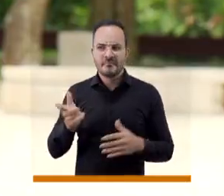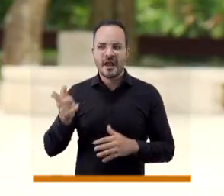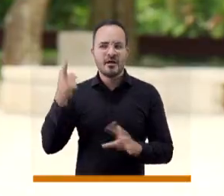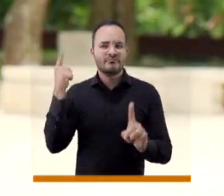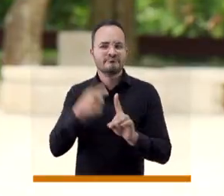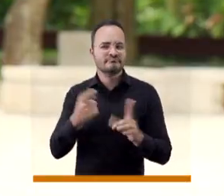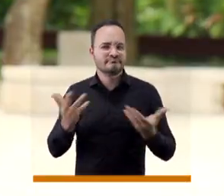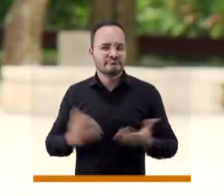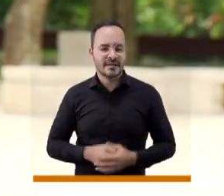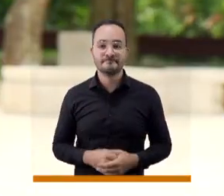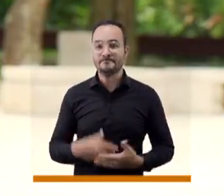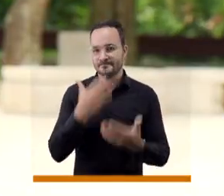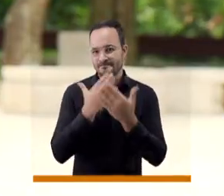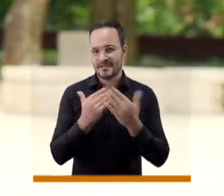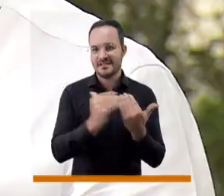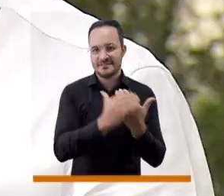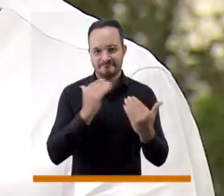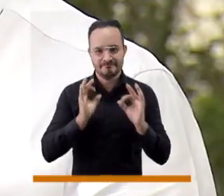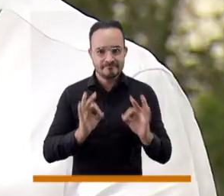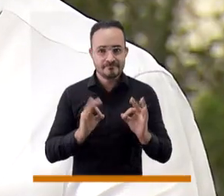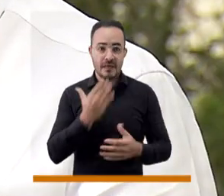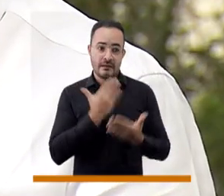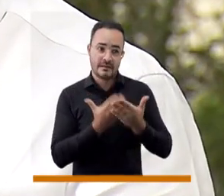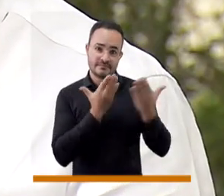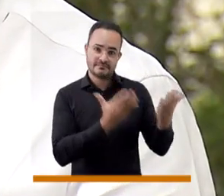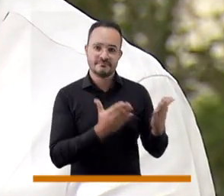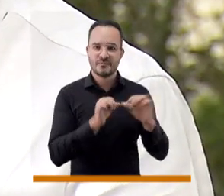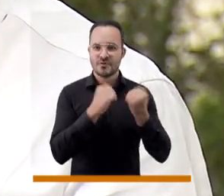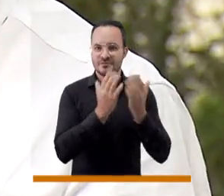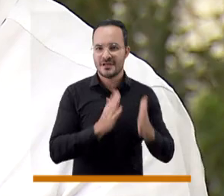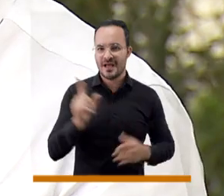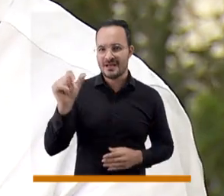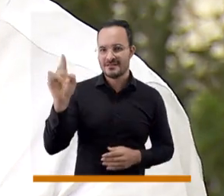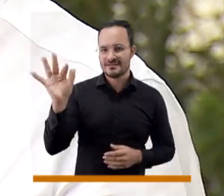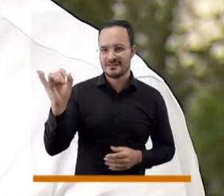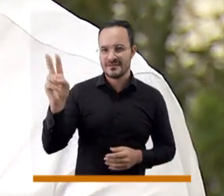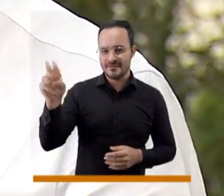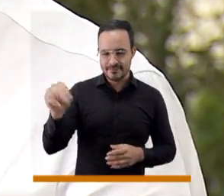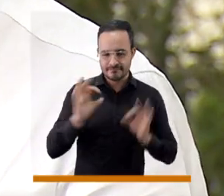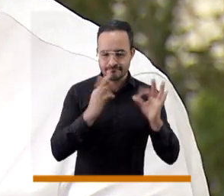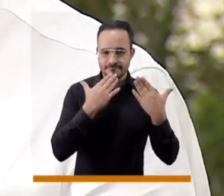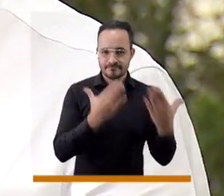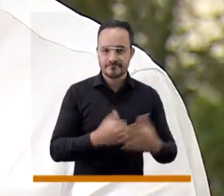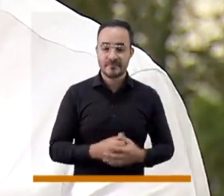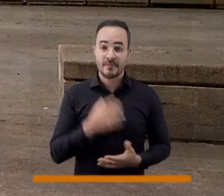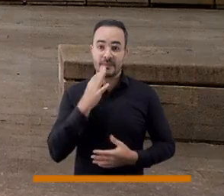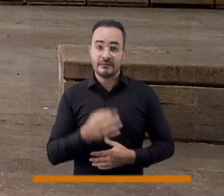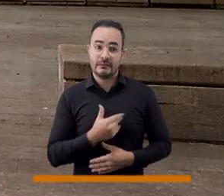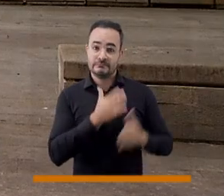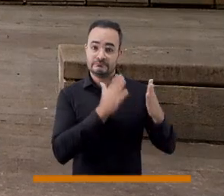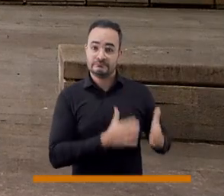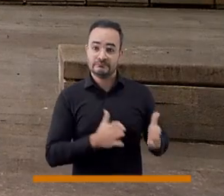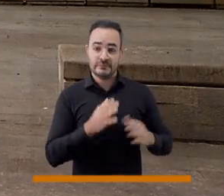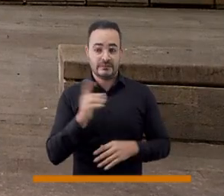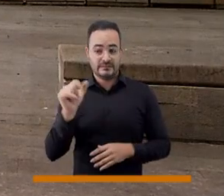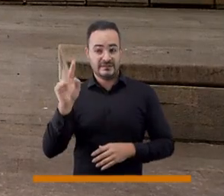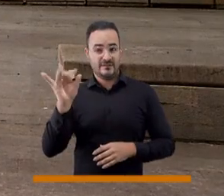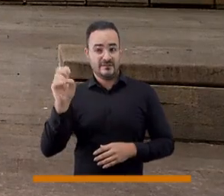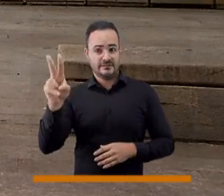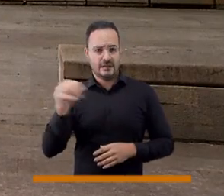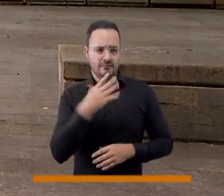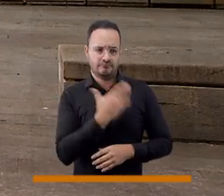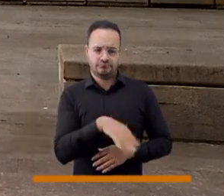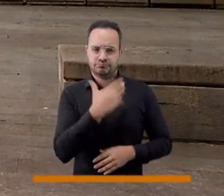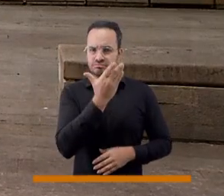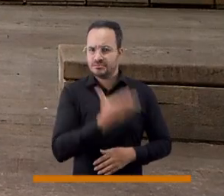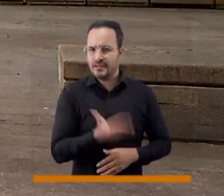¿cuáles son esas motivaciones? Bienvenidos. Bueno, Caterine, muchas gracias por la invitación, Sebastián, muchas gracias por la invitación a nuestro gran